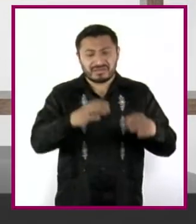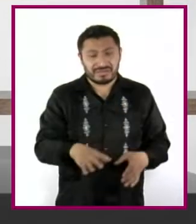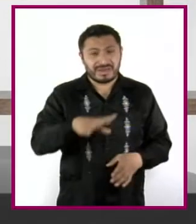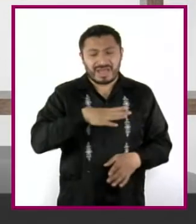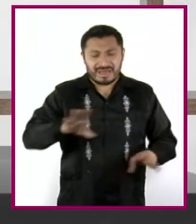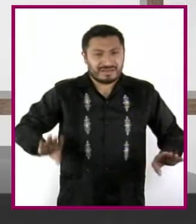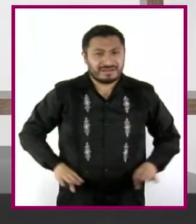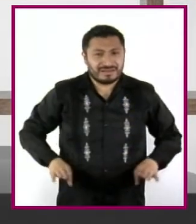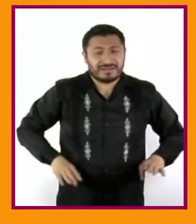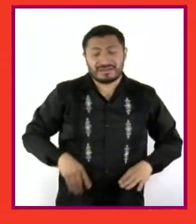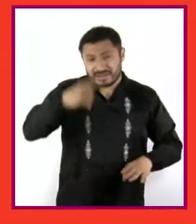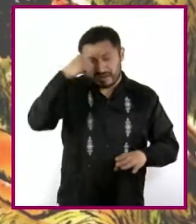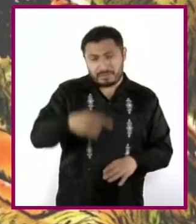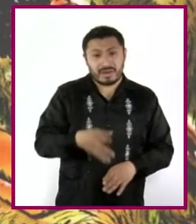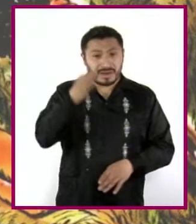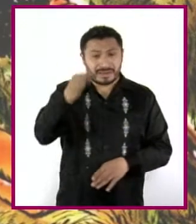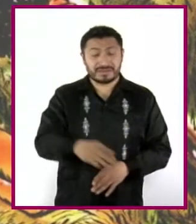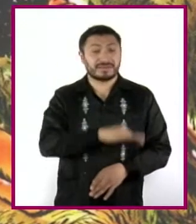para afrontar a la muerte.